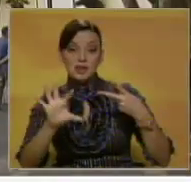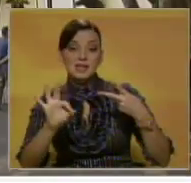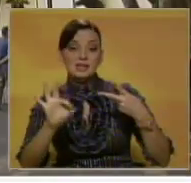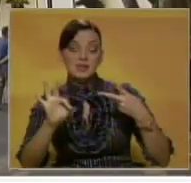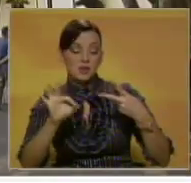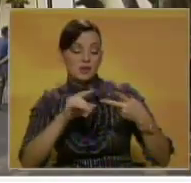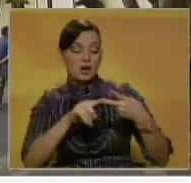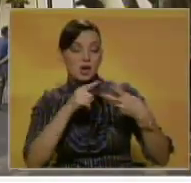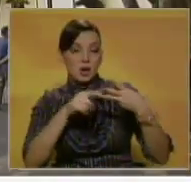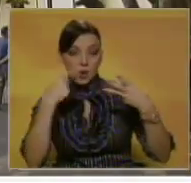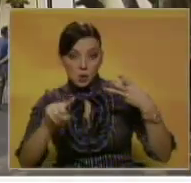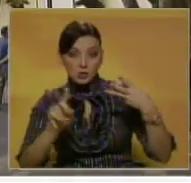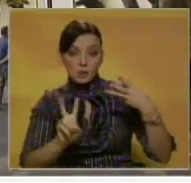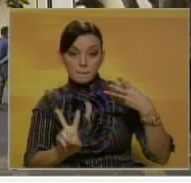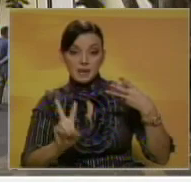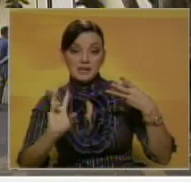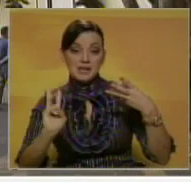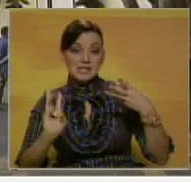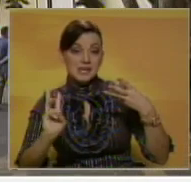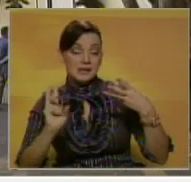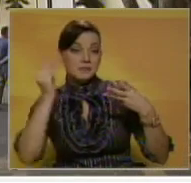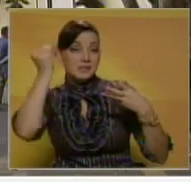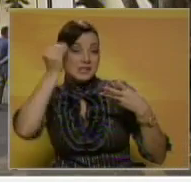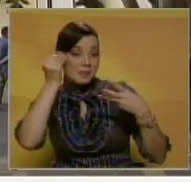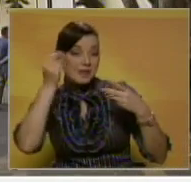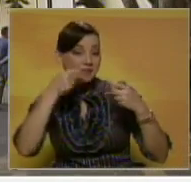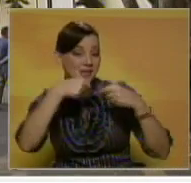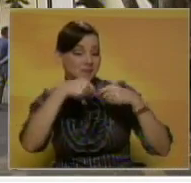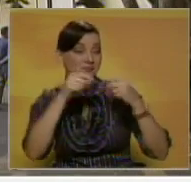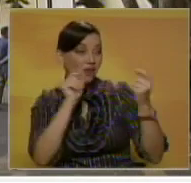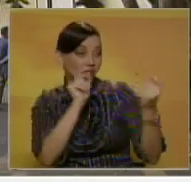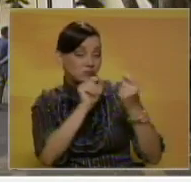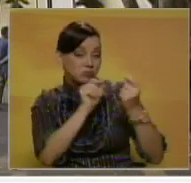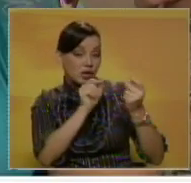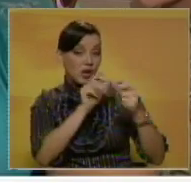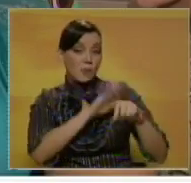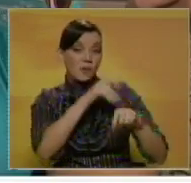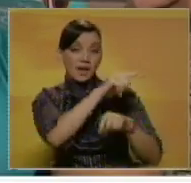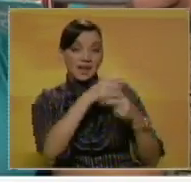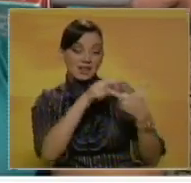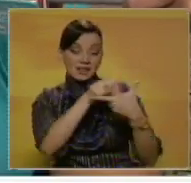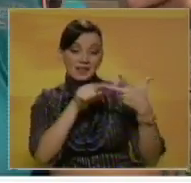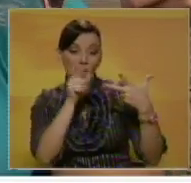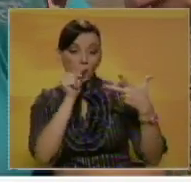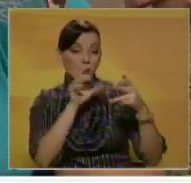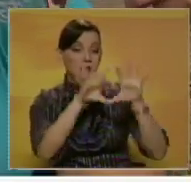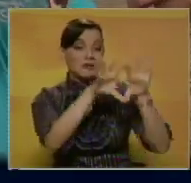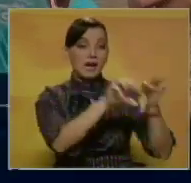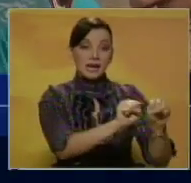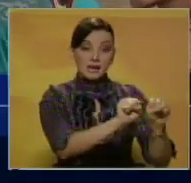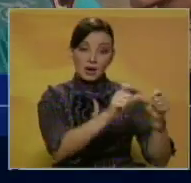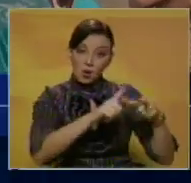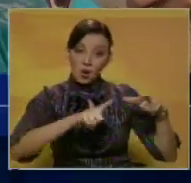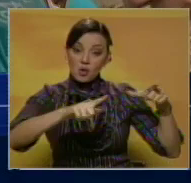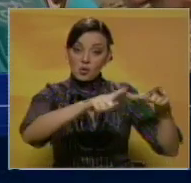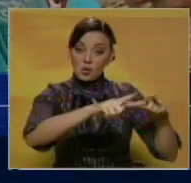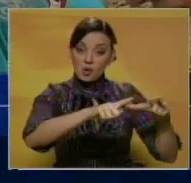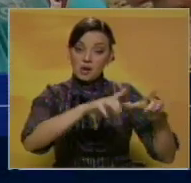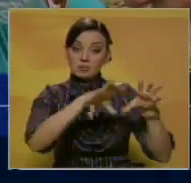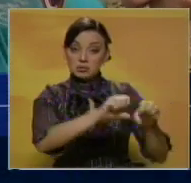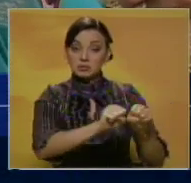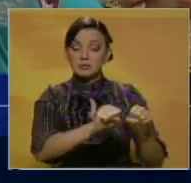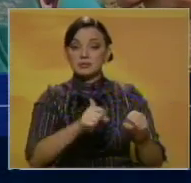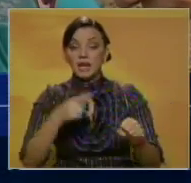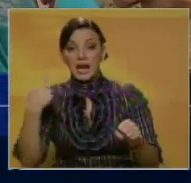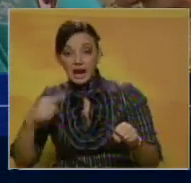de 26. Se presume que la disputa se originó por la ocupación del lugar. Los tres eran sobrinos míos. Y bueno,